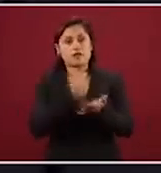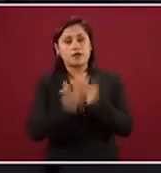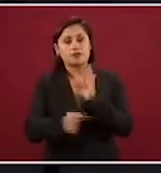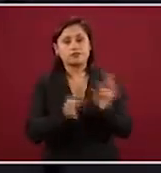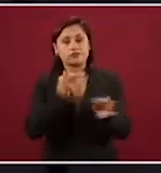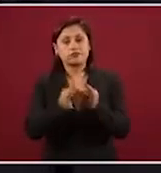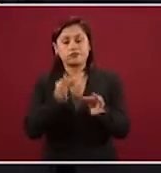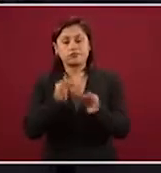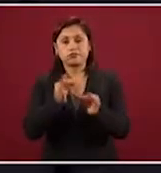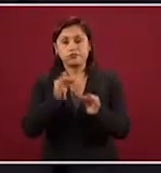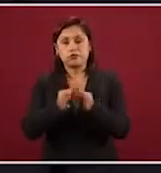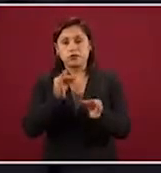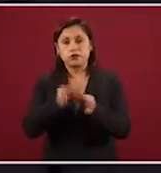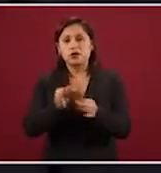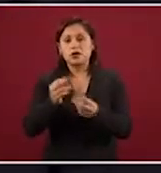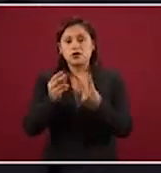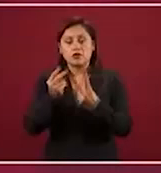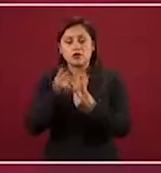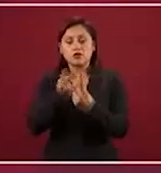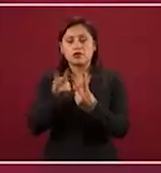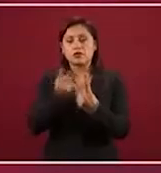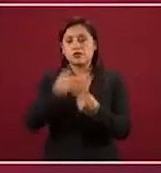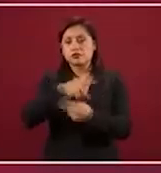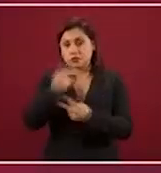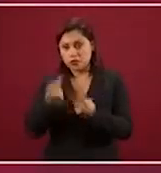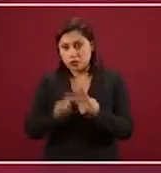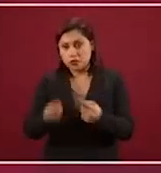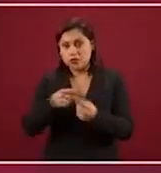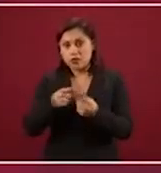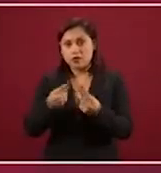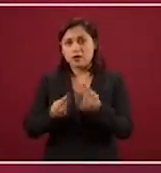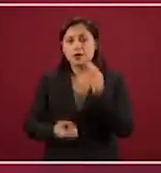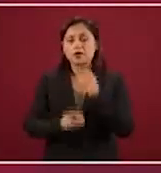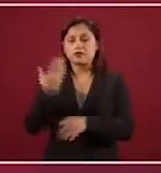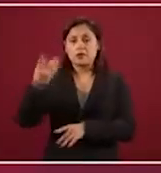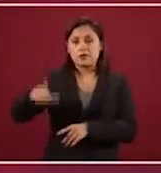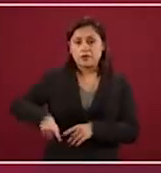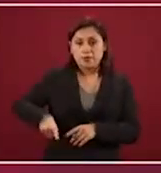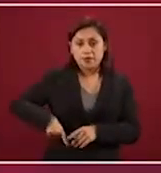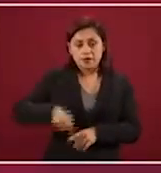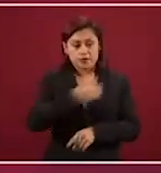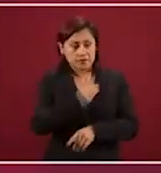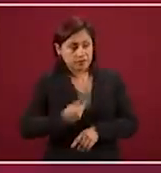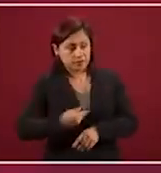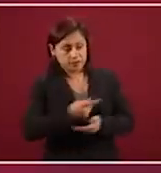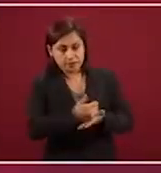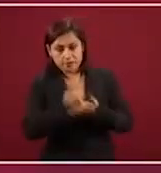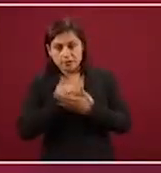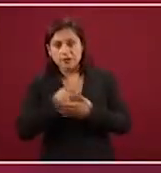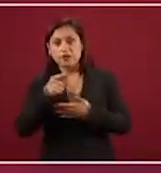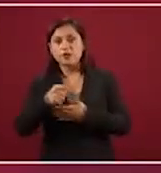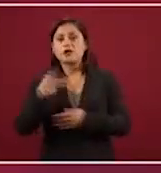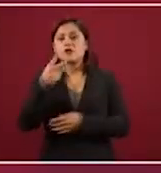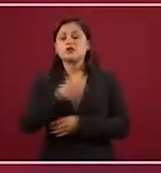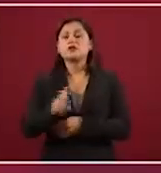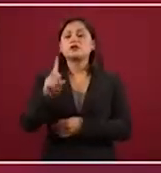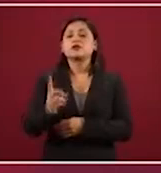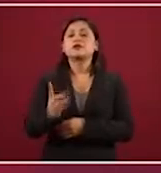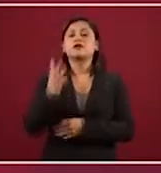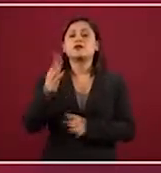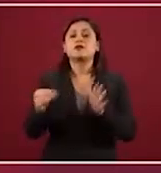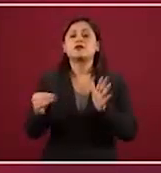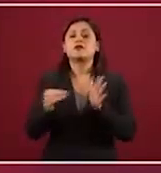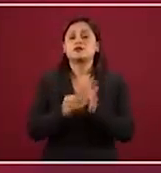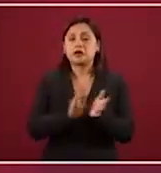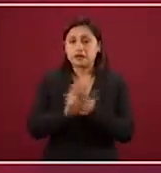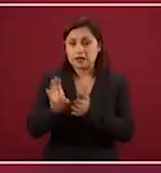total sólo por los dos programas que impulsamos con esta administración y de la mano del presidente se reestructuran 234 mil créditos